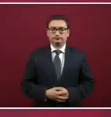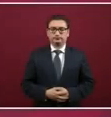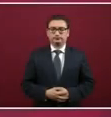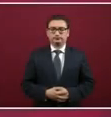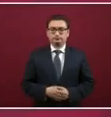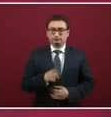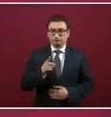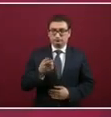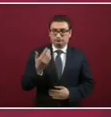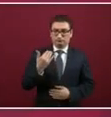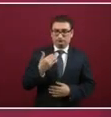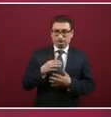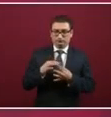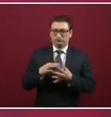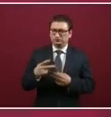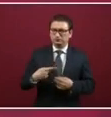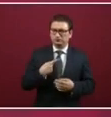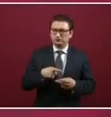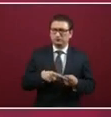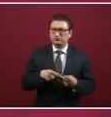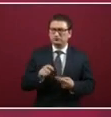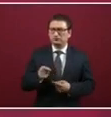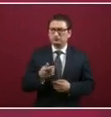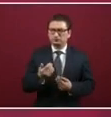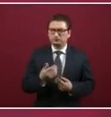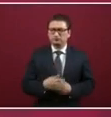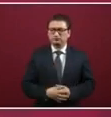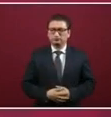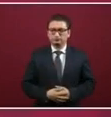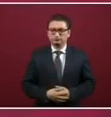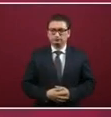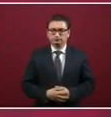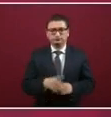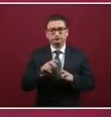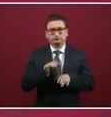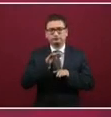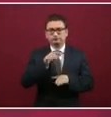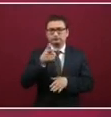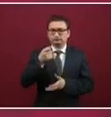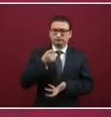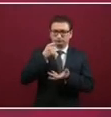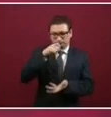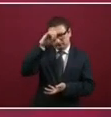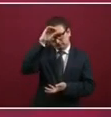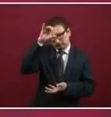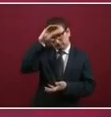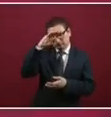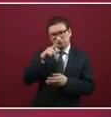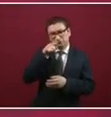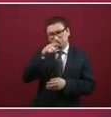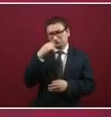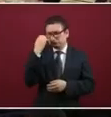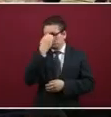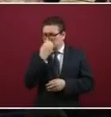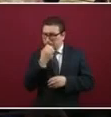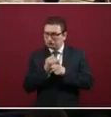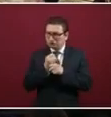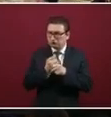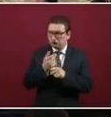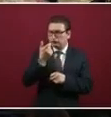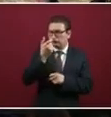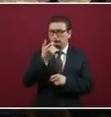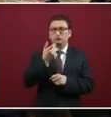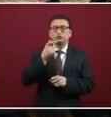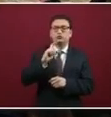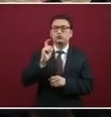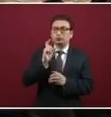mencionas, la otra pregunta es sobre el fondo minero, si ya han revisado el destino de los recursos